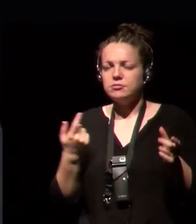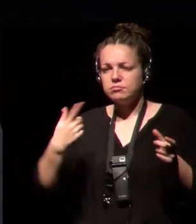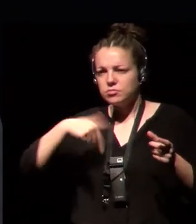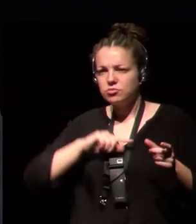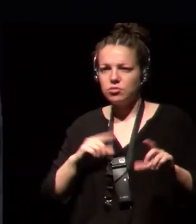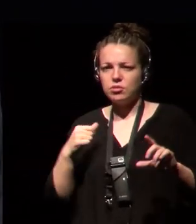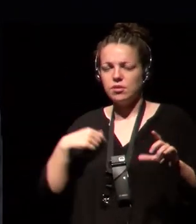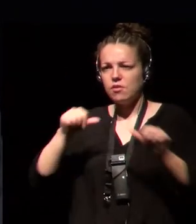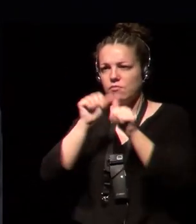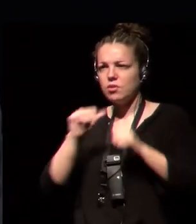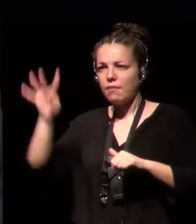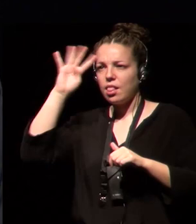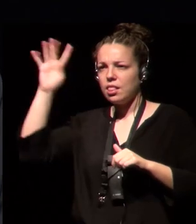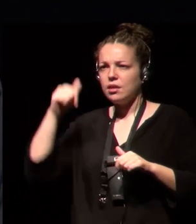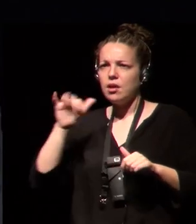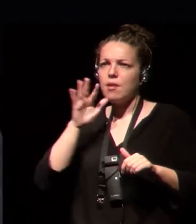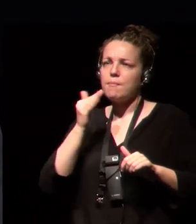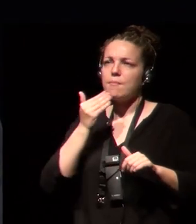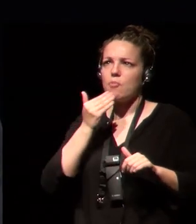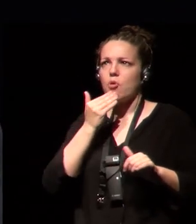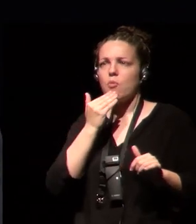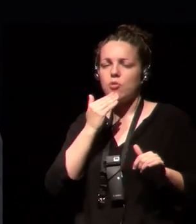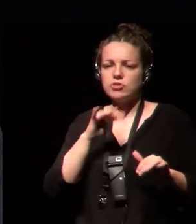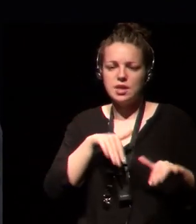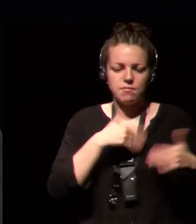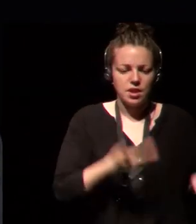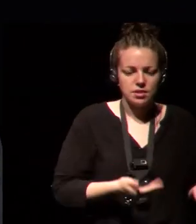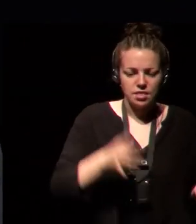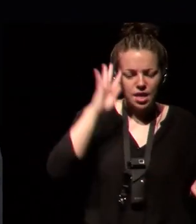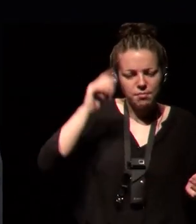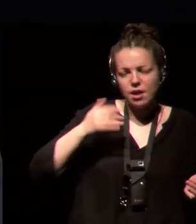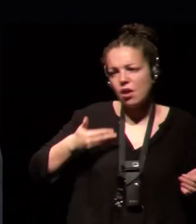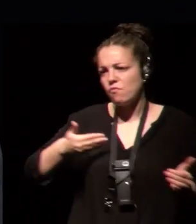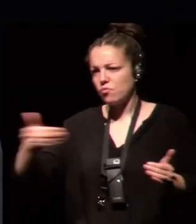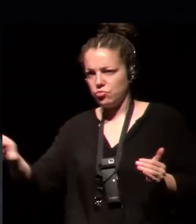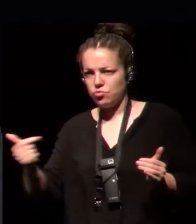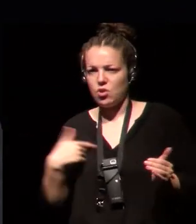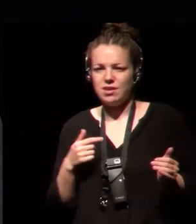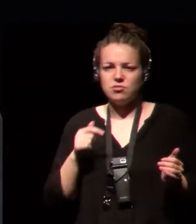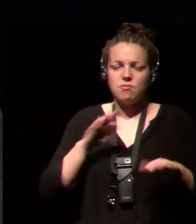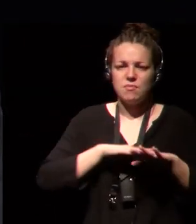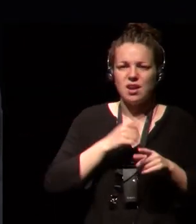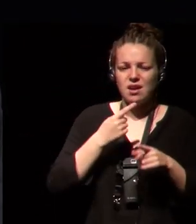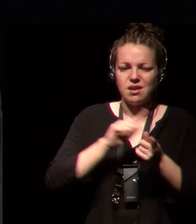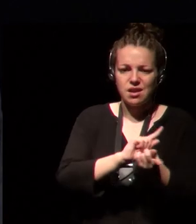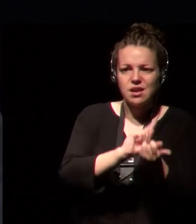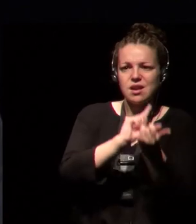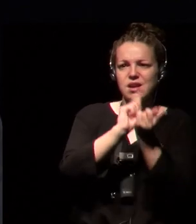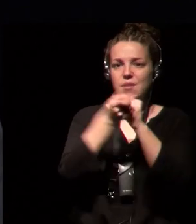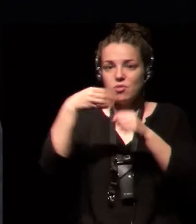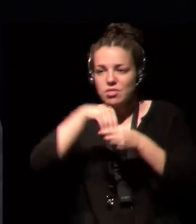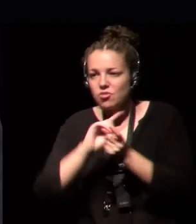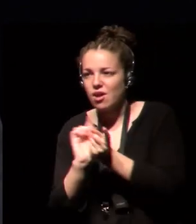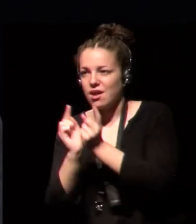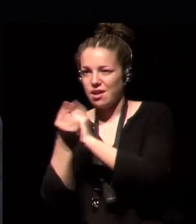en el presente y, ¿cómo decirlo?, para cambiar el curso del cambio, para ver las consecuencias positivas que emanan de nuestro